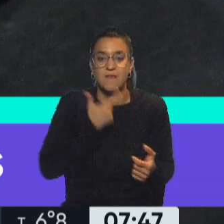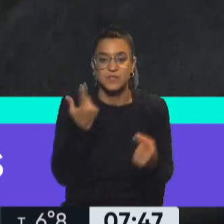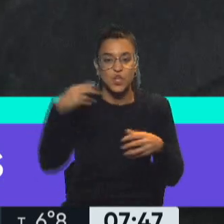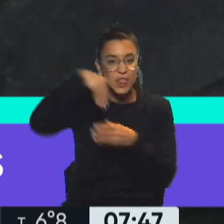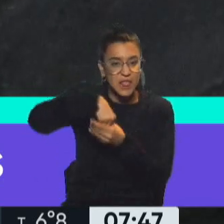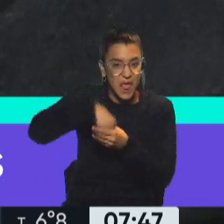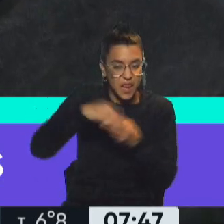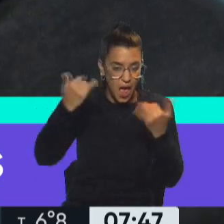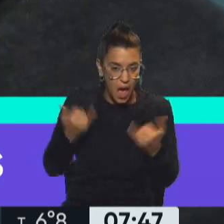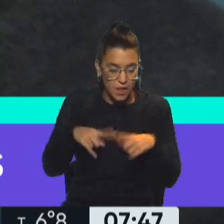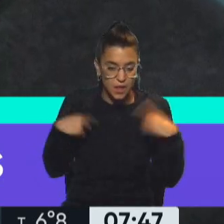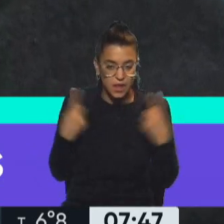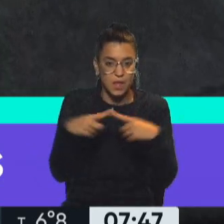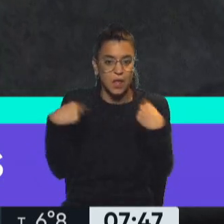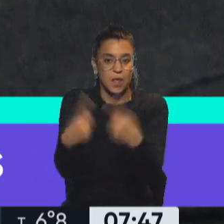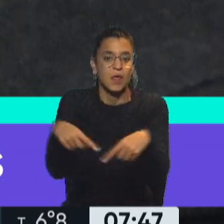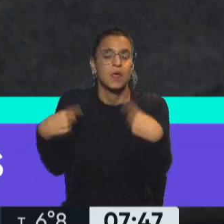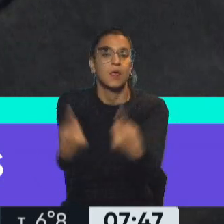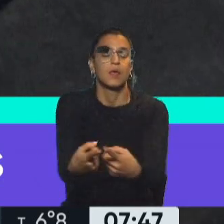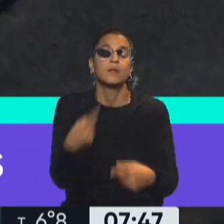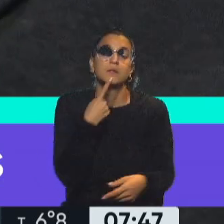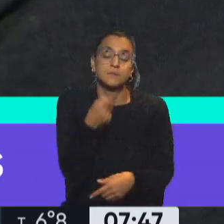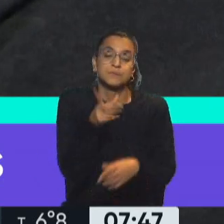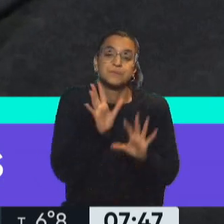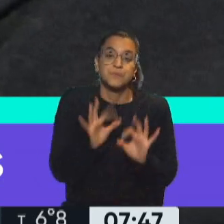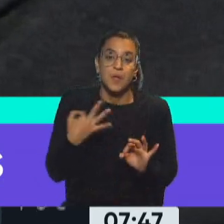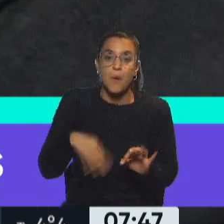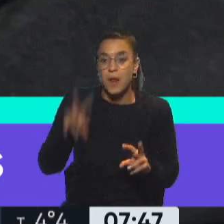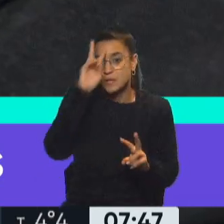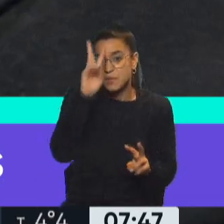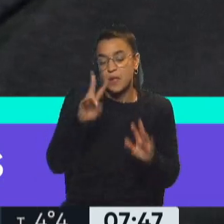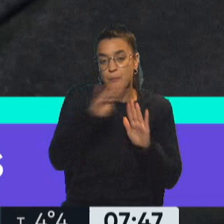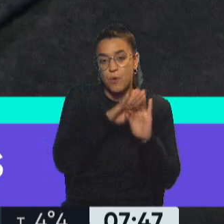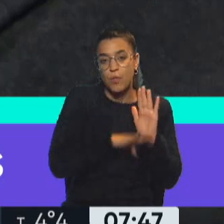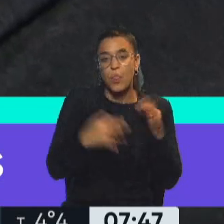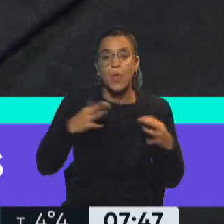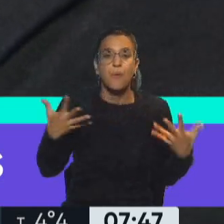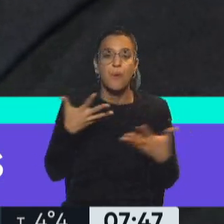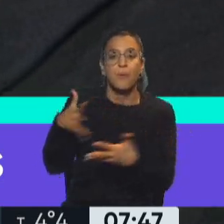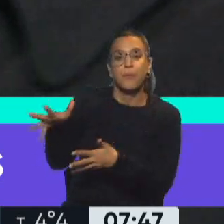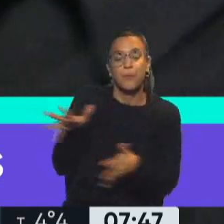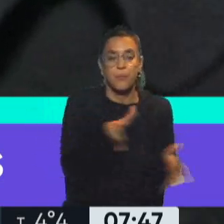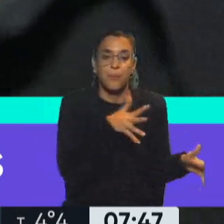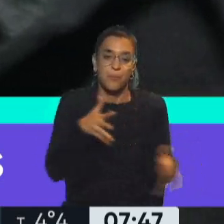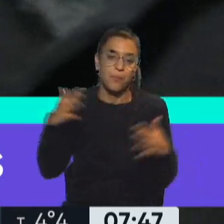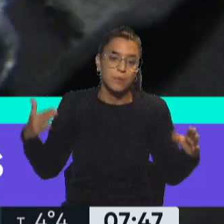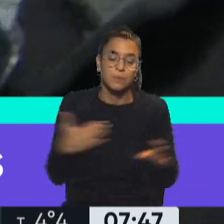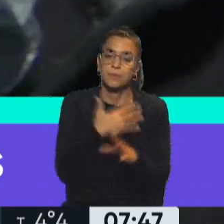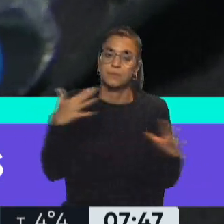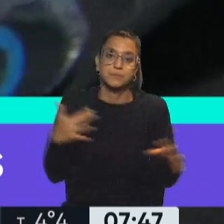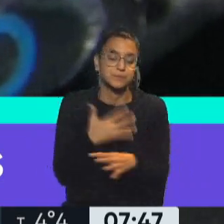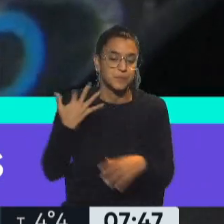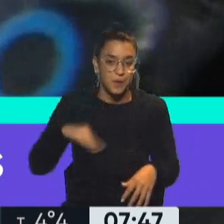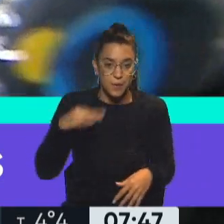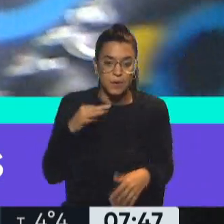interna. Más allá de eso, bueno, por tener que respetar el protocolo tenemos que airear, tenemos que ventilar lo más que podemos. Claro.